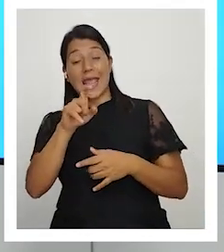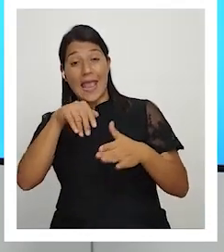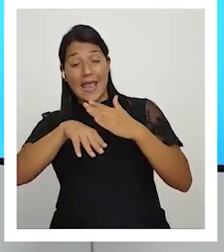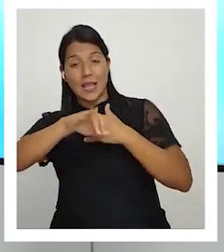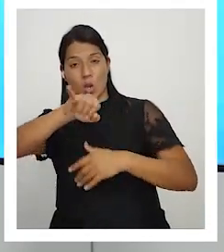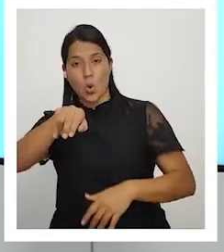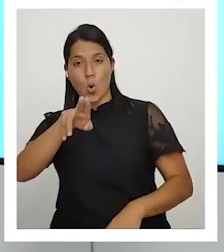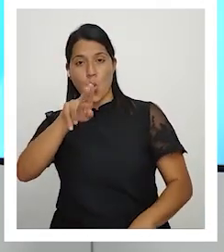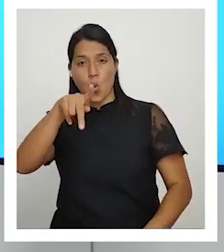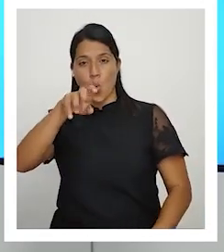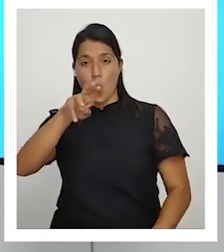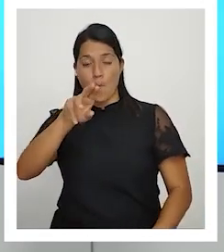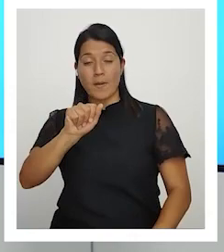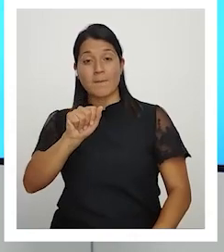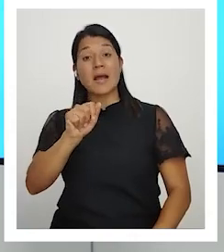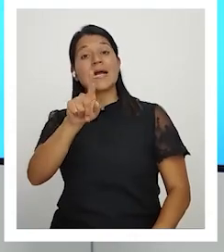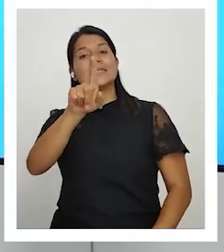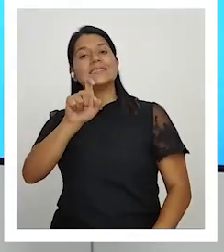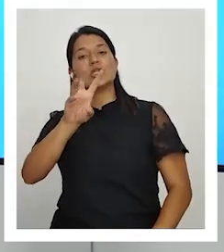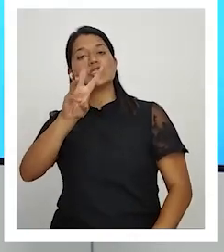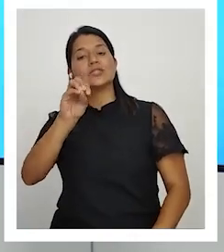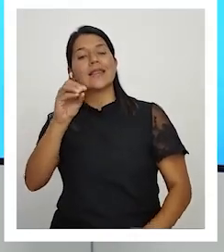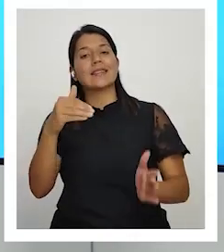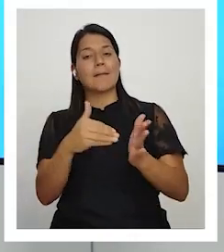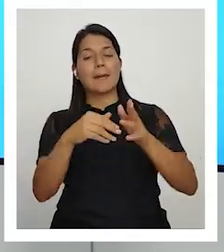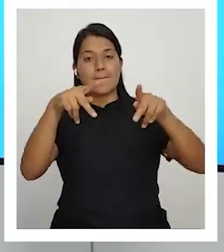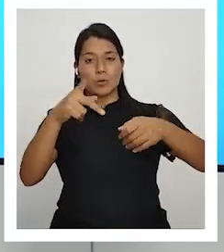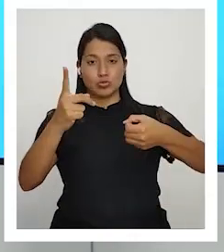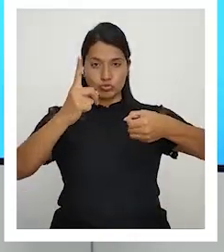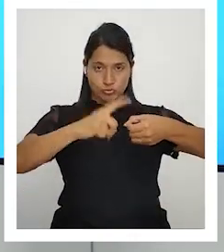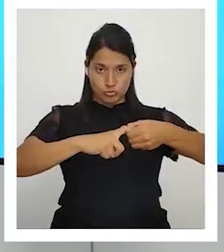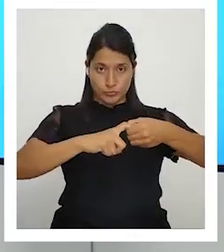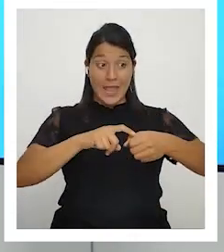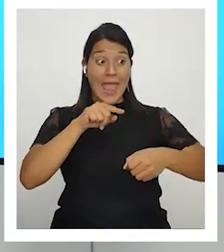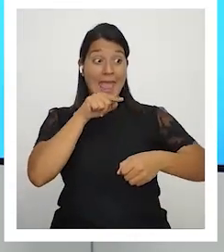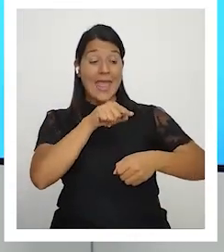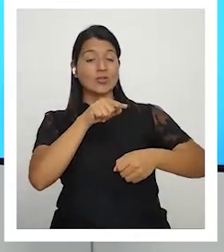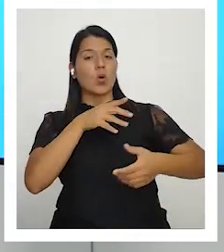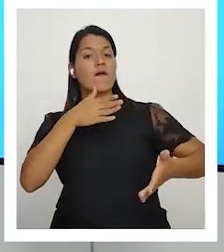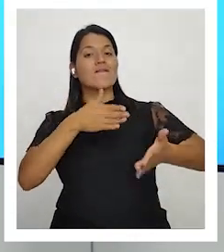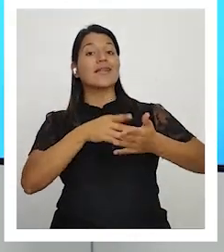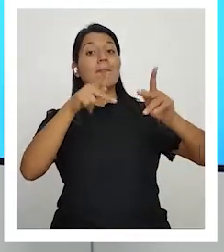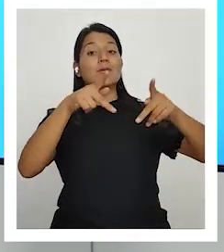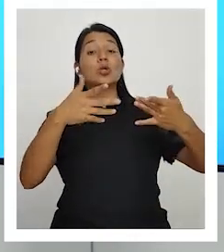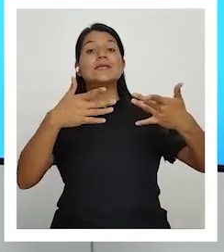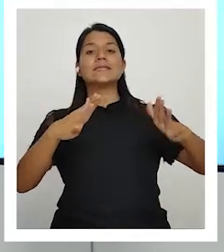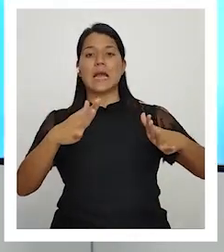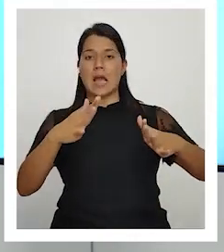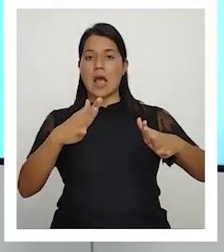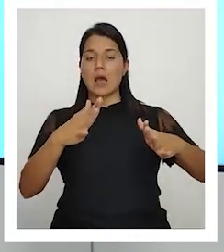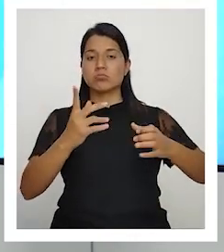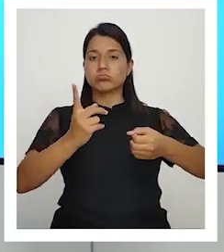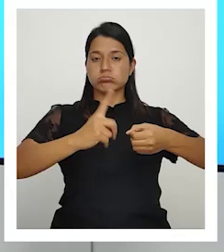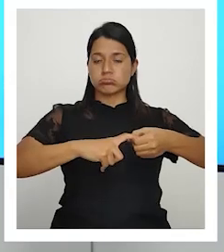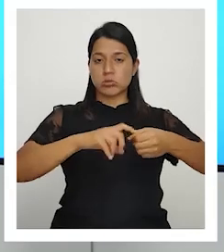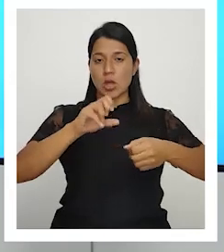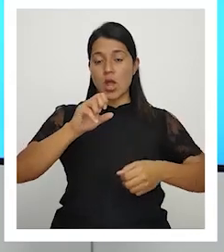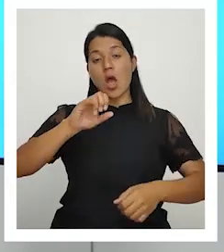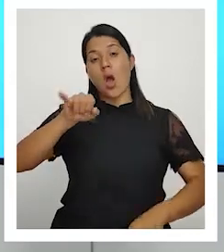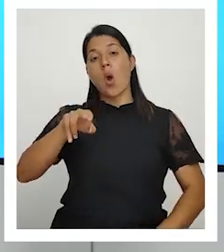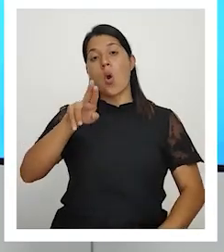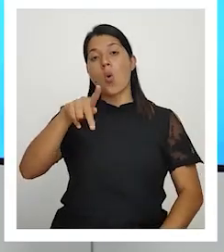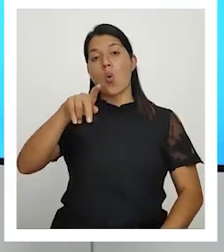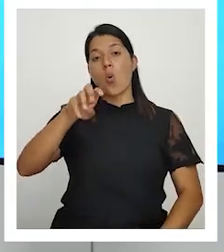un tema que también afecta no solamente a los pensionados de Jupema, sino a todas las personas que estamos en una operadora de pensiones.